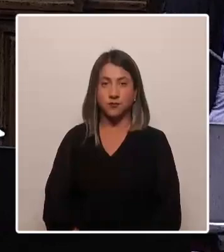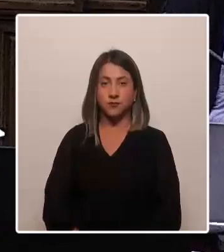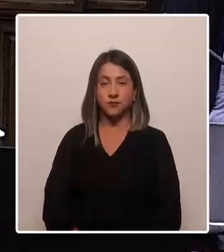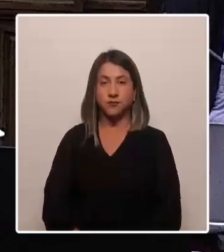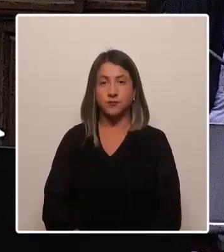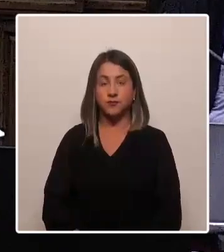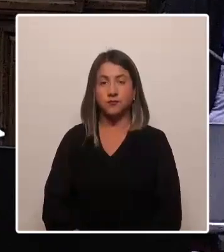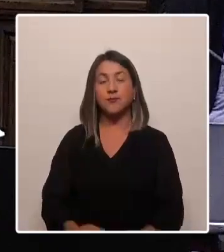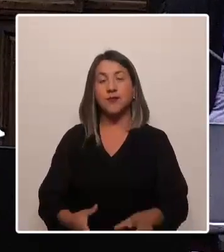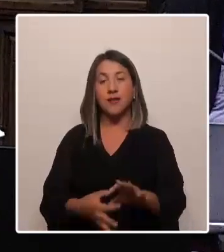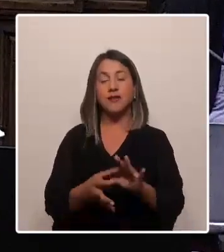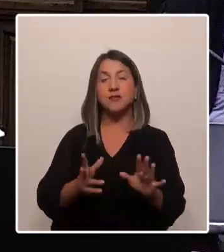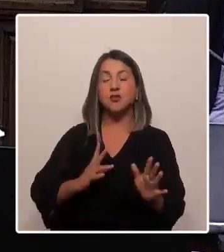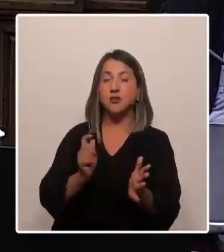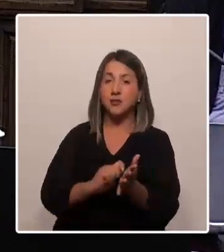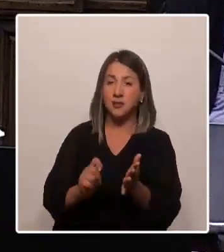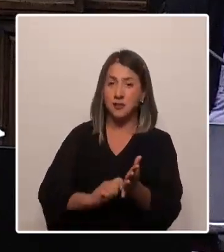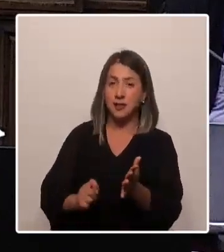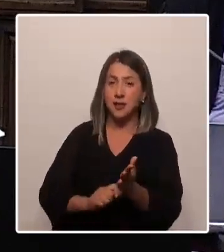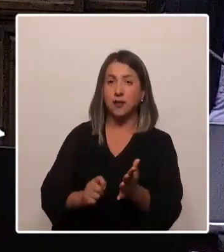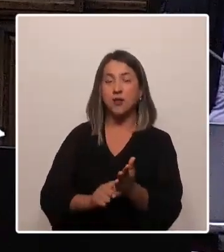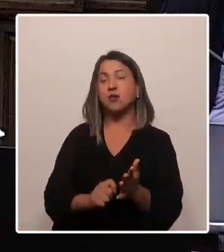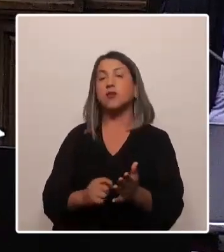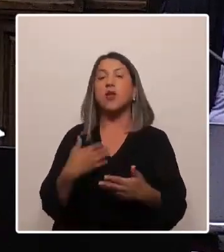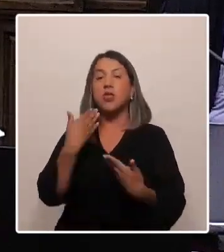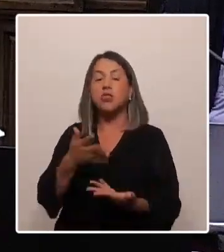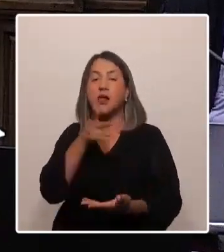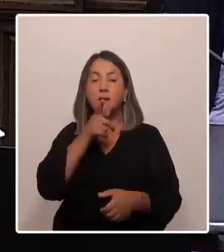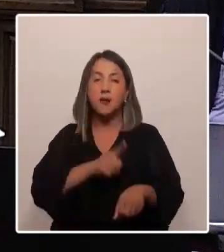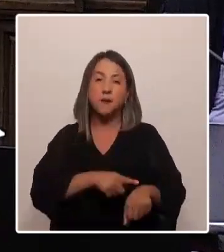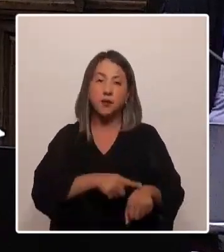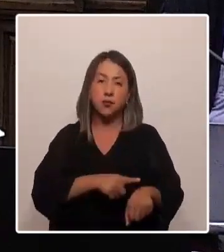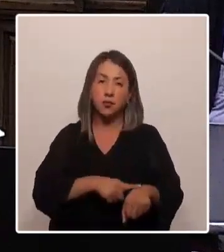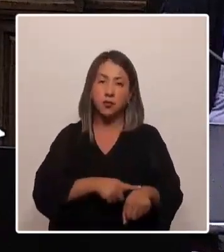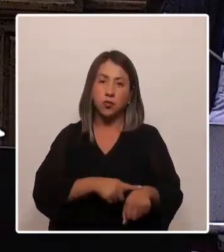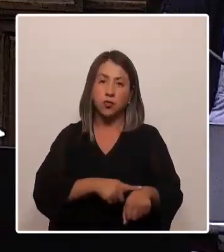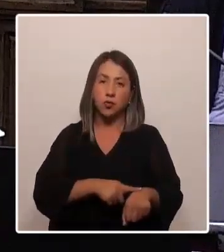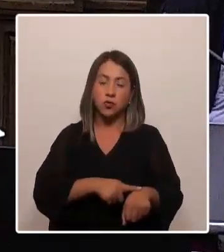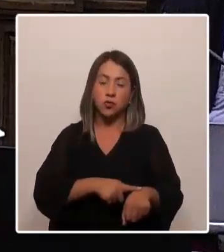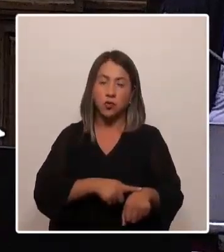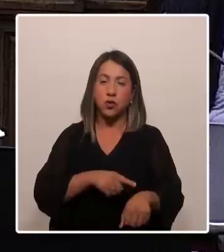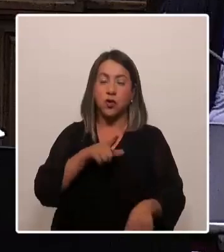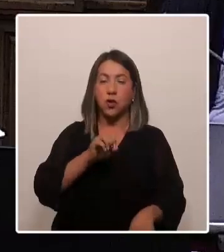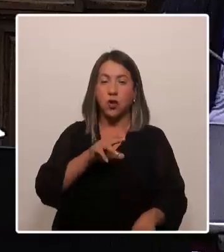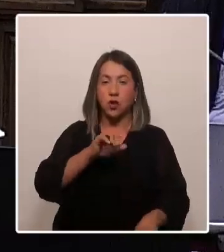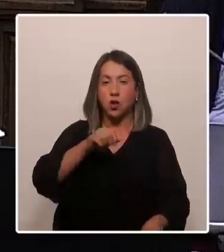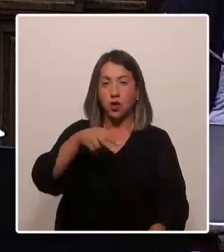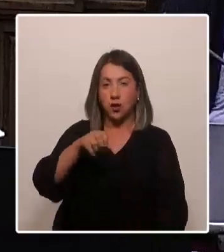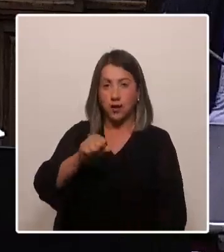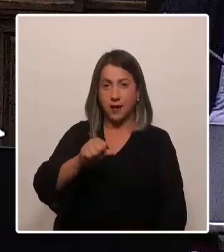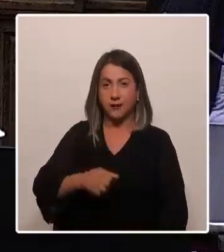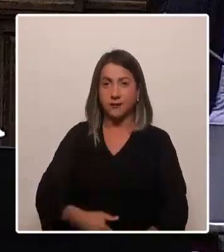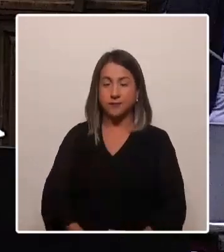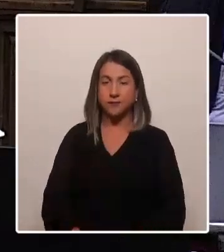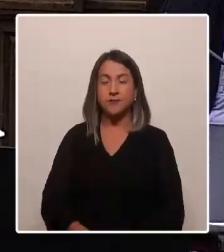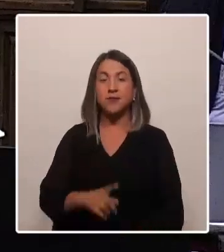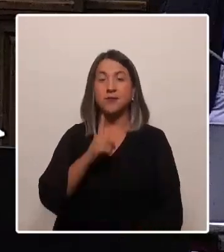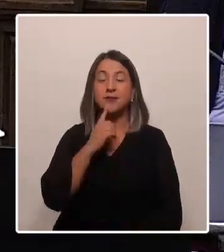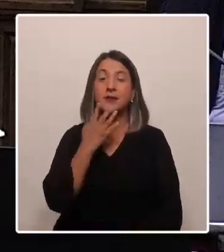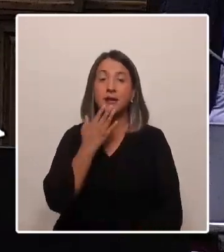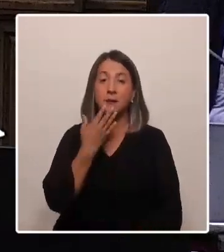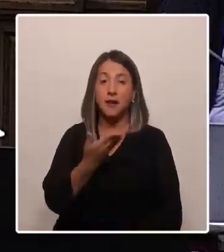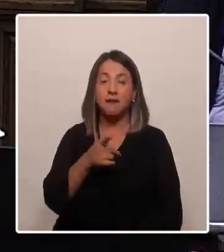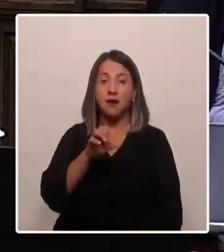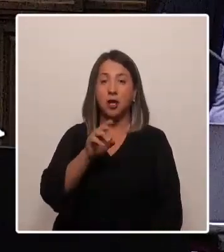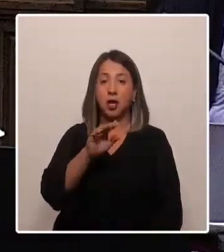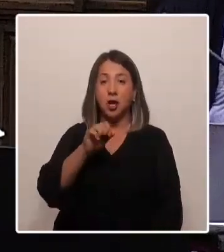Gracias, señor secretario. Para cederle mis minutos a mi colega convencional Lorena Céspedes. Tiene la palabra convencional Lorena